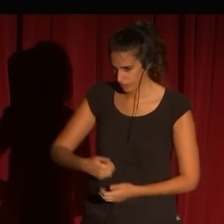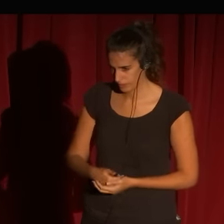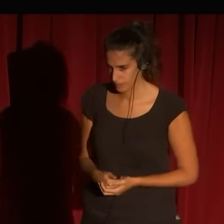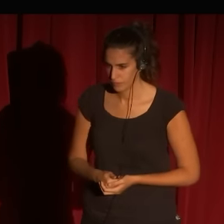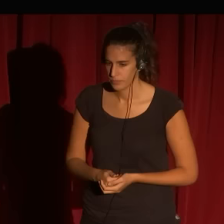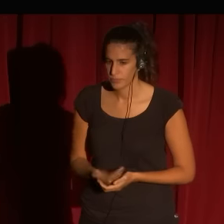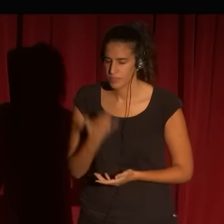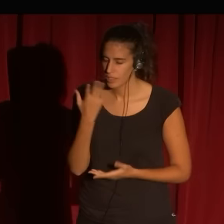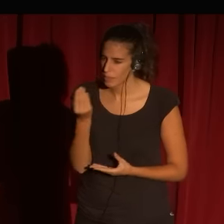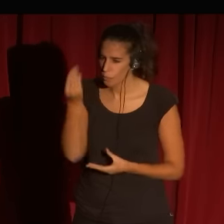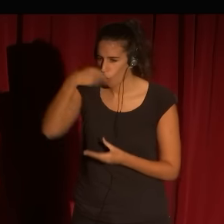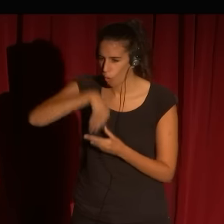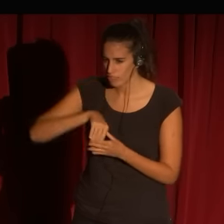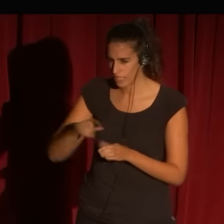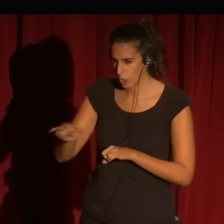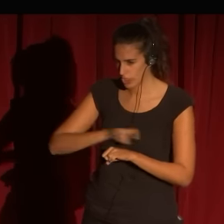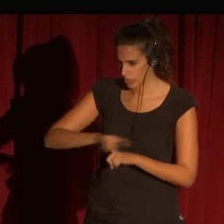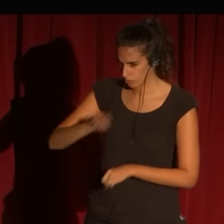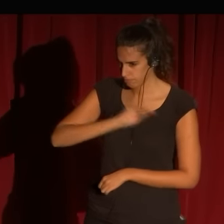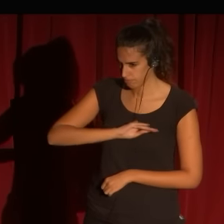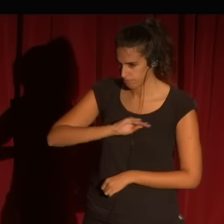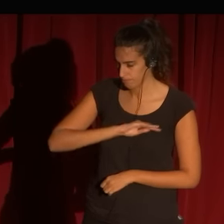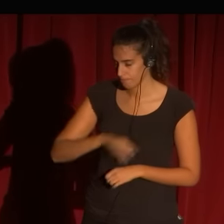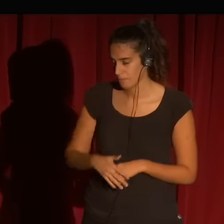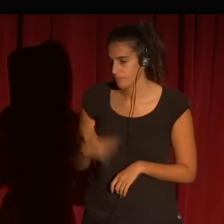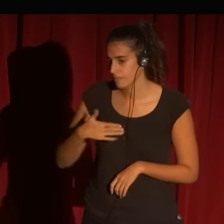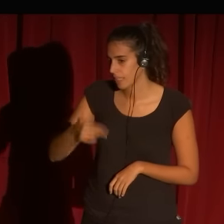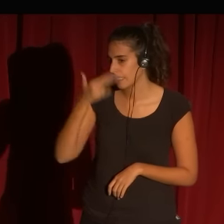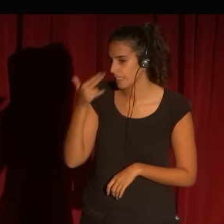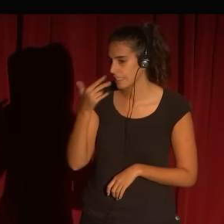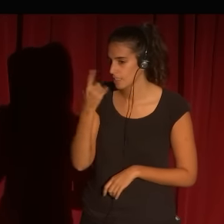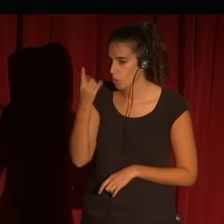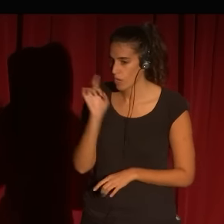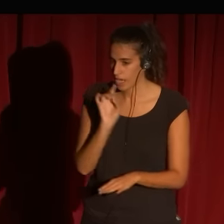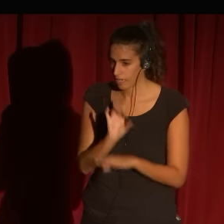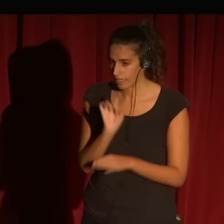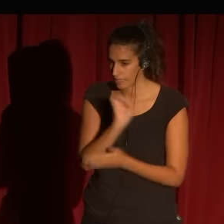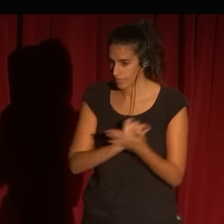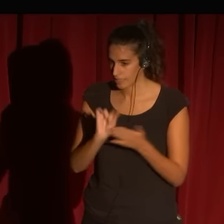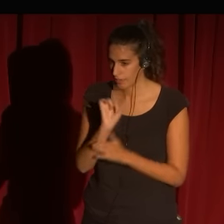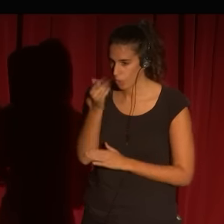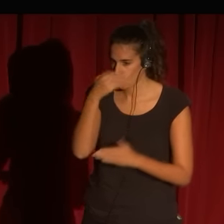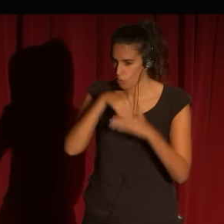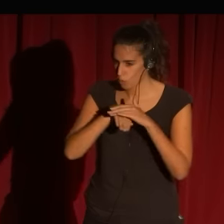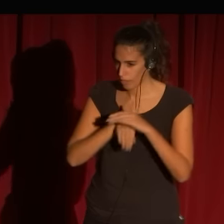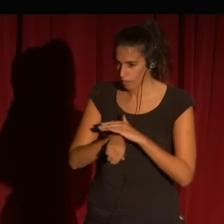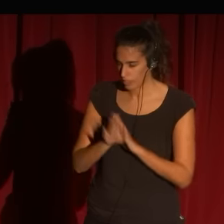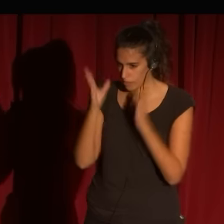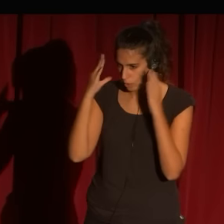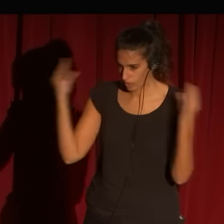si tubiese mucho contenido de estilo es interesante llamar la atención sobre una carta que escribe un coleccionista flamenco